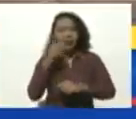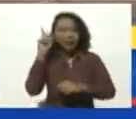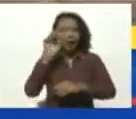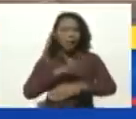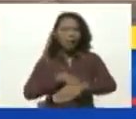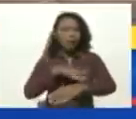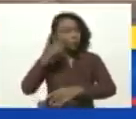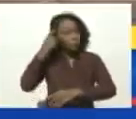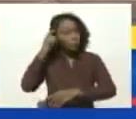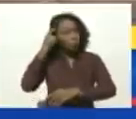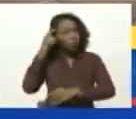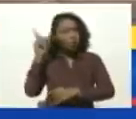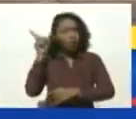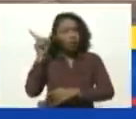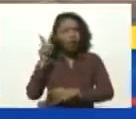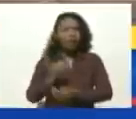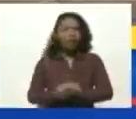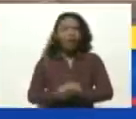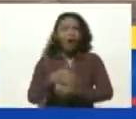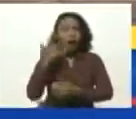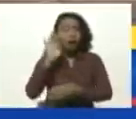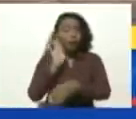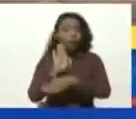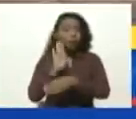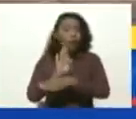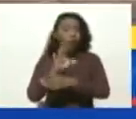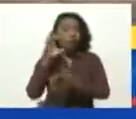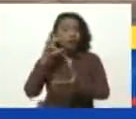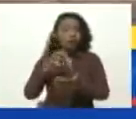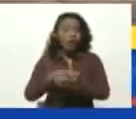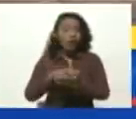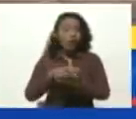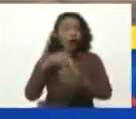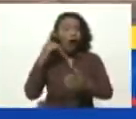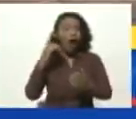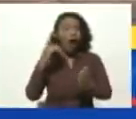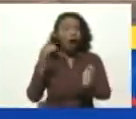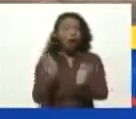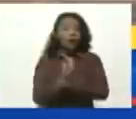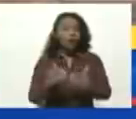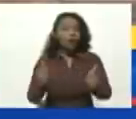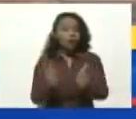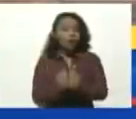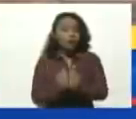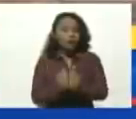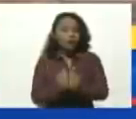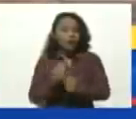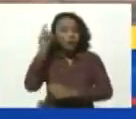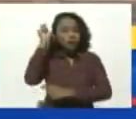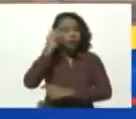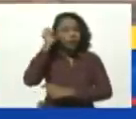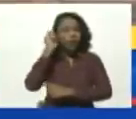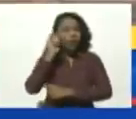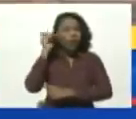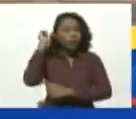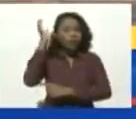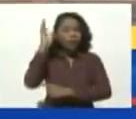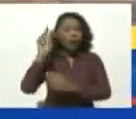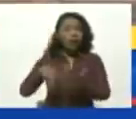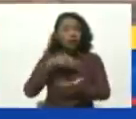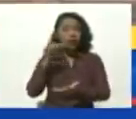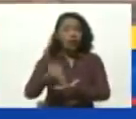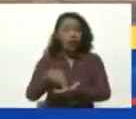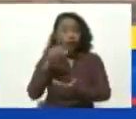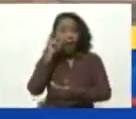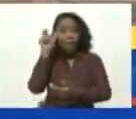Barcelona. Y allá en Barcelona está el protector del estado Anzoátegui, diputado a la Asamblea Nacional, Luis José